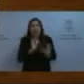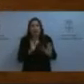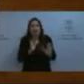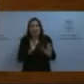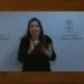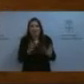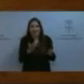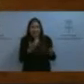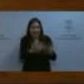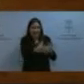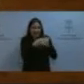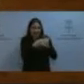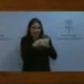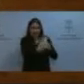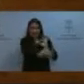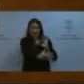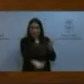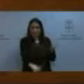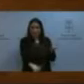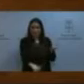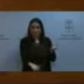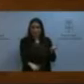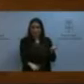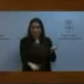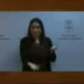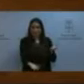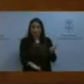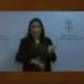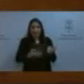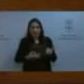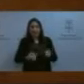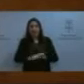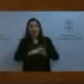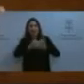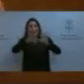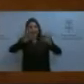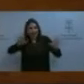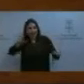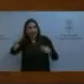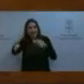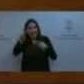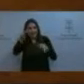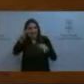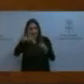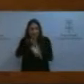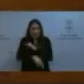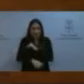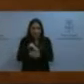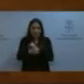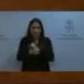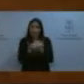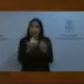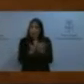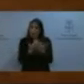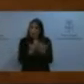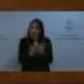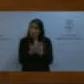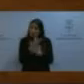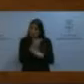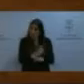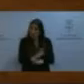tiene nada que ver una cosa con la otra. Hay que aclarar y concretar. Y en esta proposición hemos